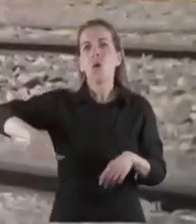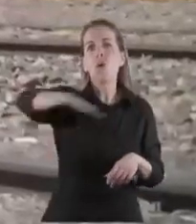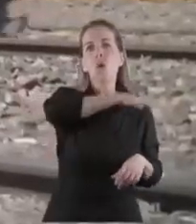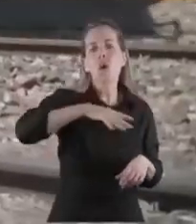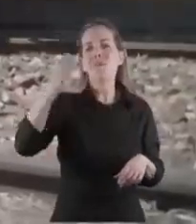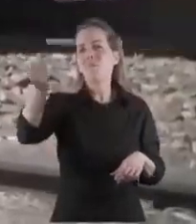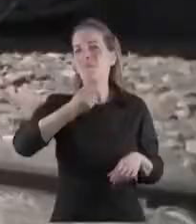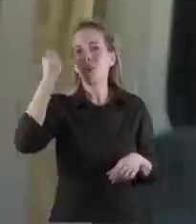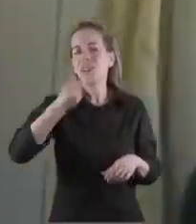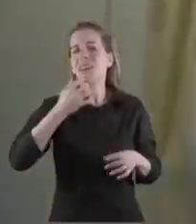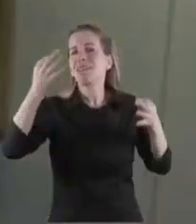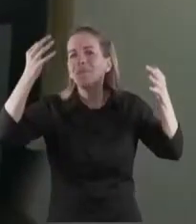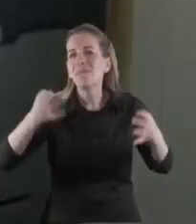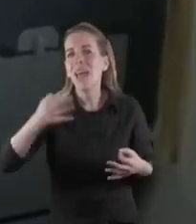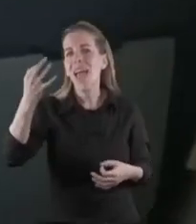privilegiado